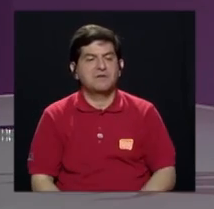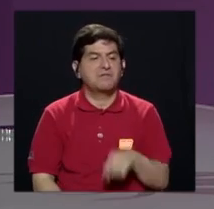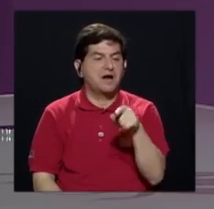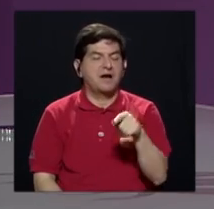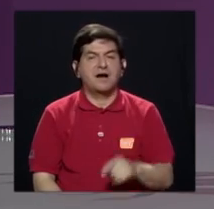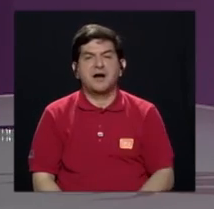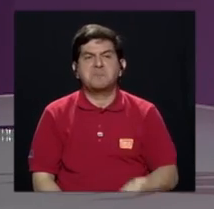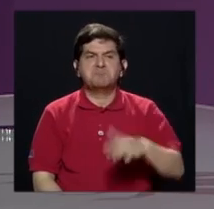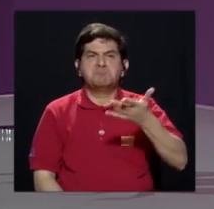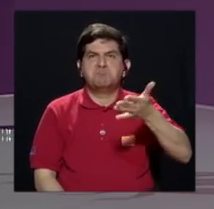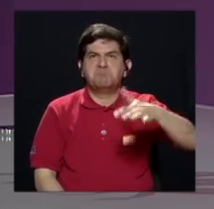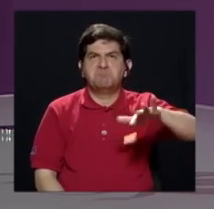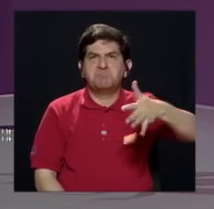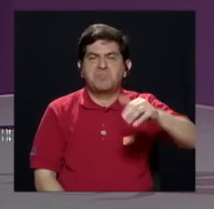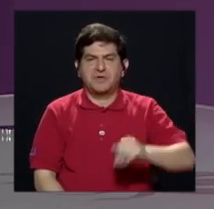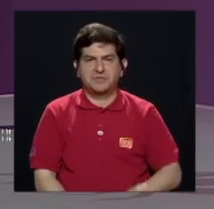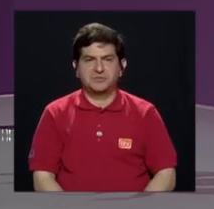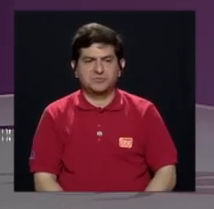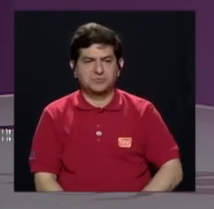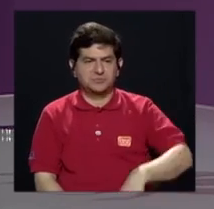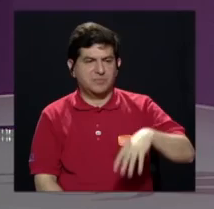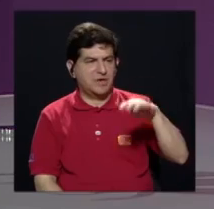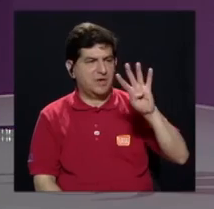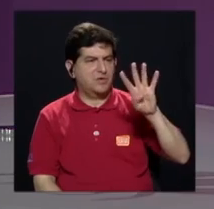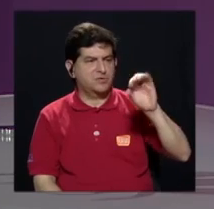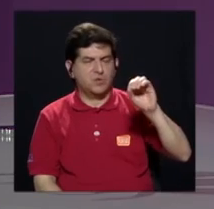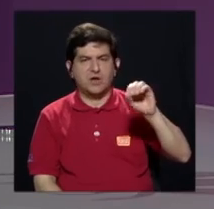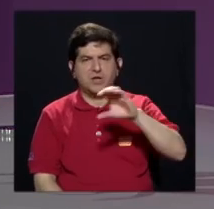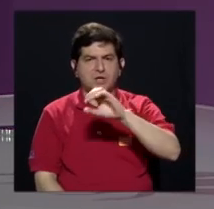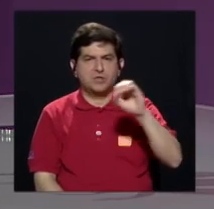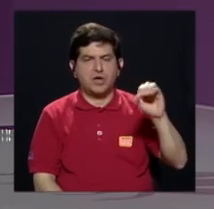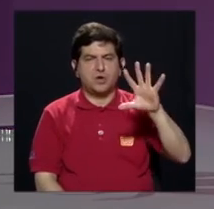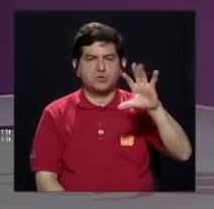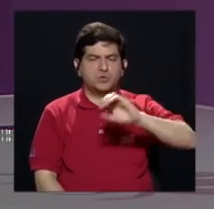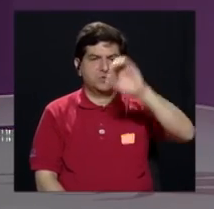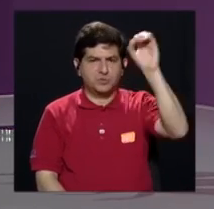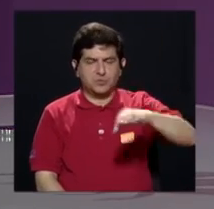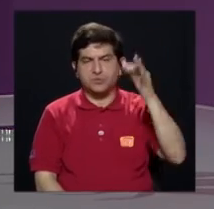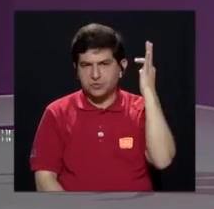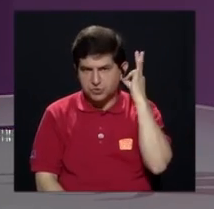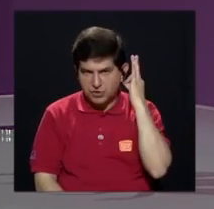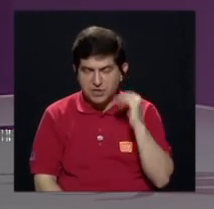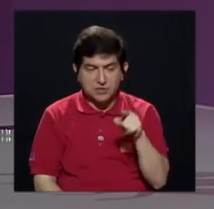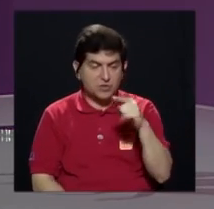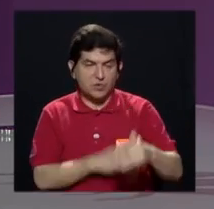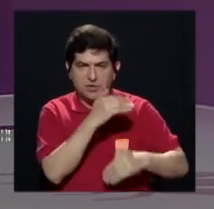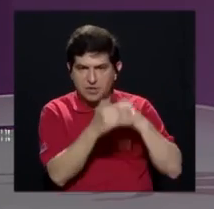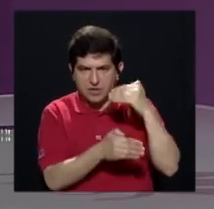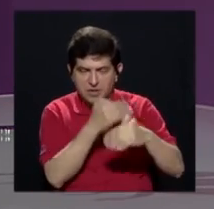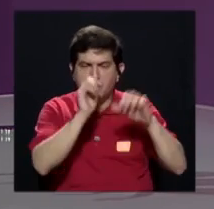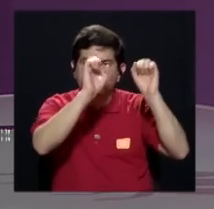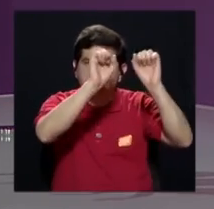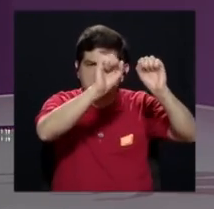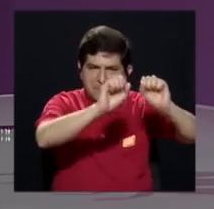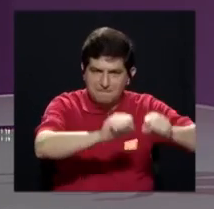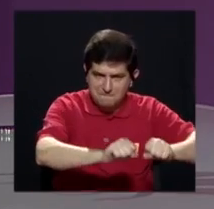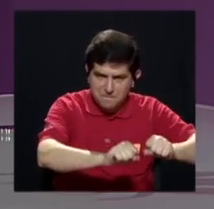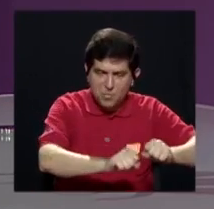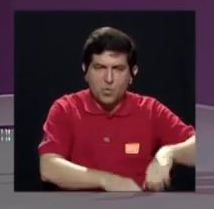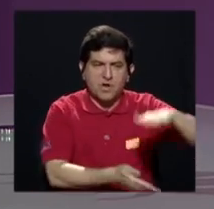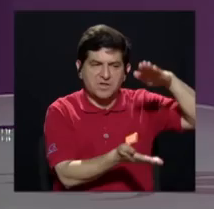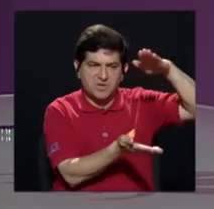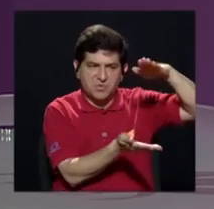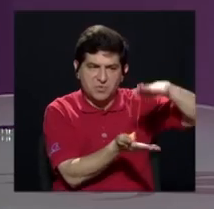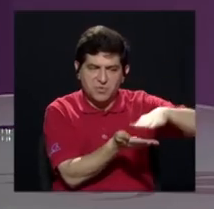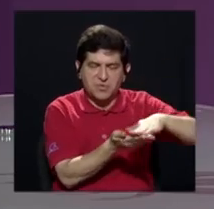que más o menos un 40 a un 50 por ciento de las mujeres en esos procesos pueden bajar el